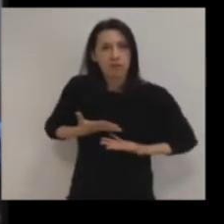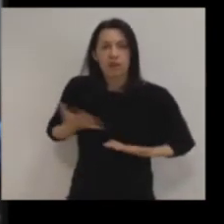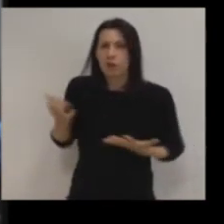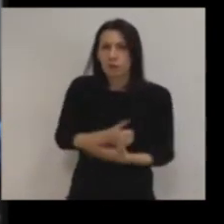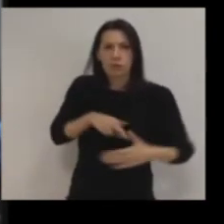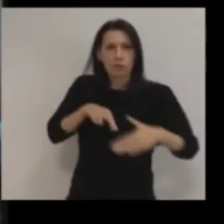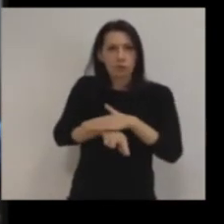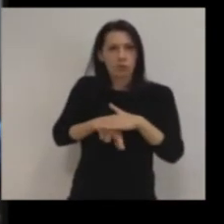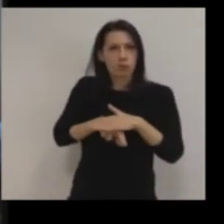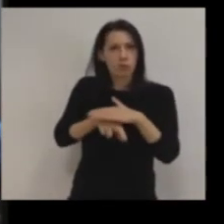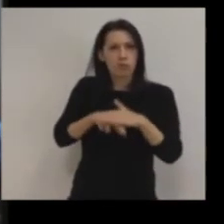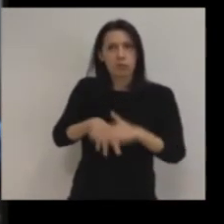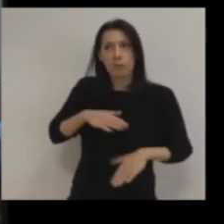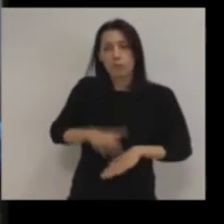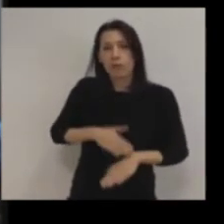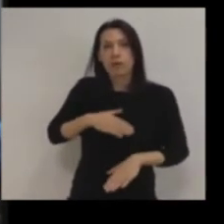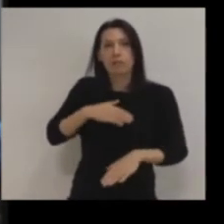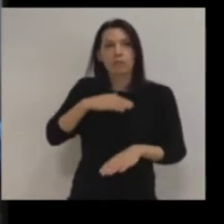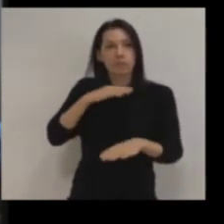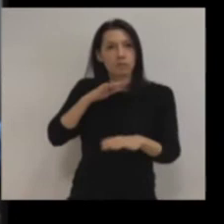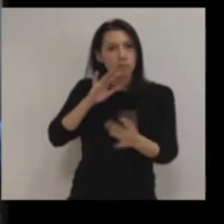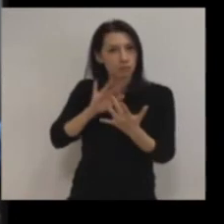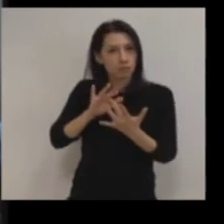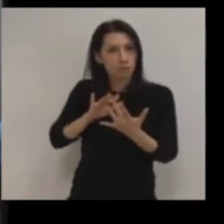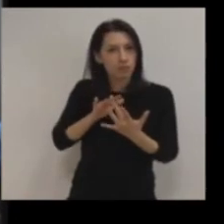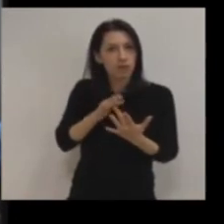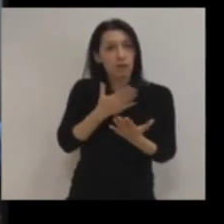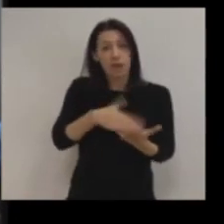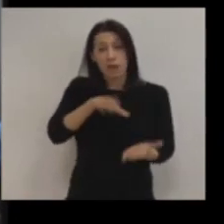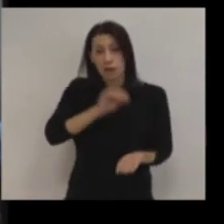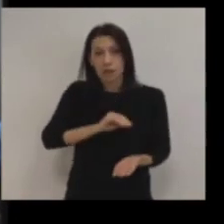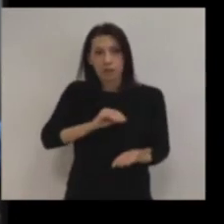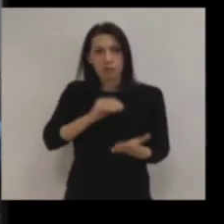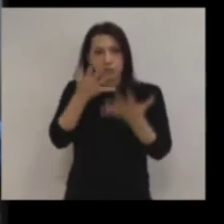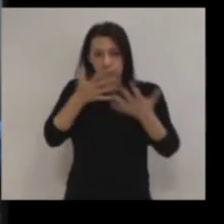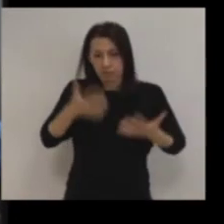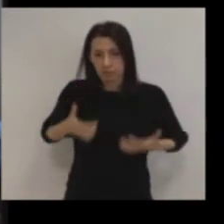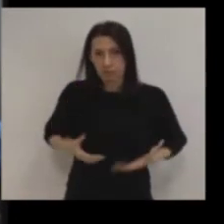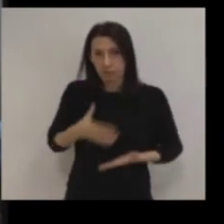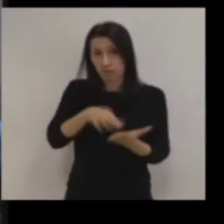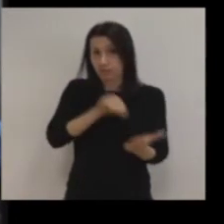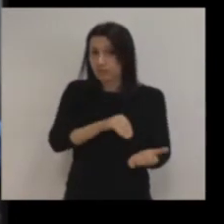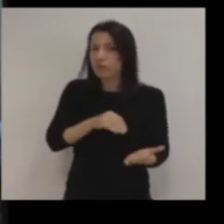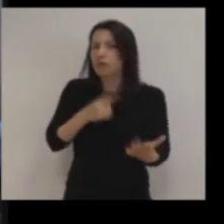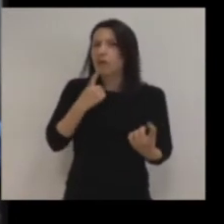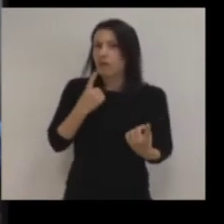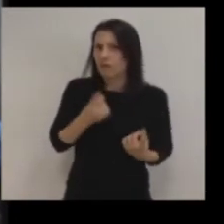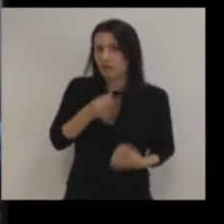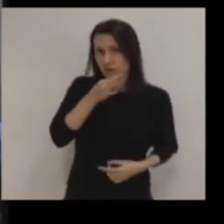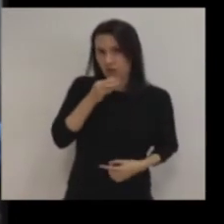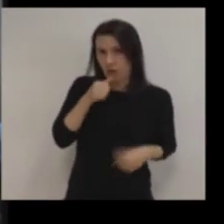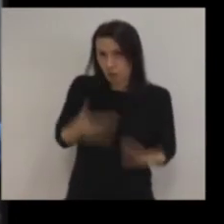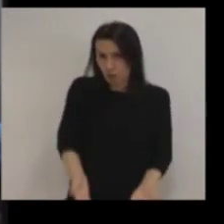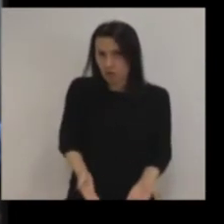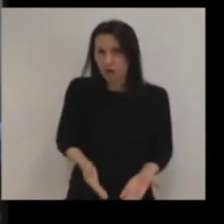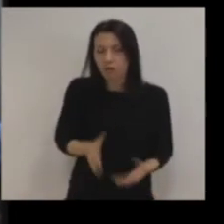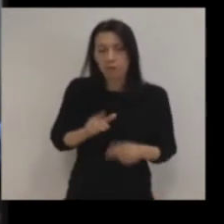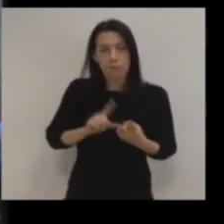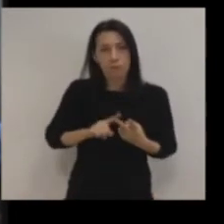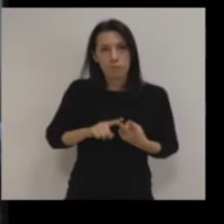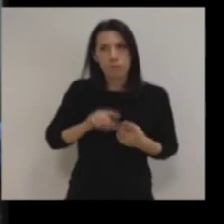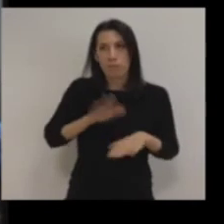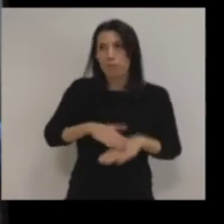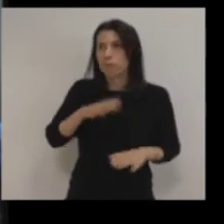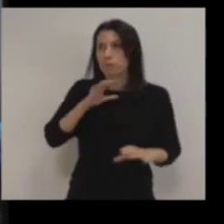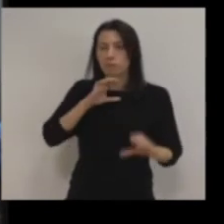medios necesarios para comunicar, para comprender el contenido, de que es una de las grandes lagunas que hay, para comunicarse,